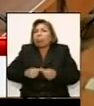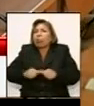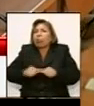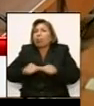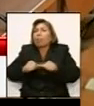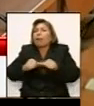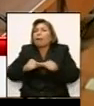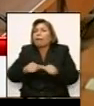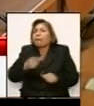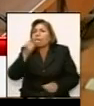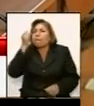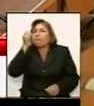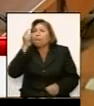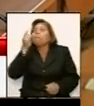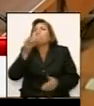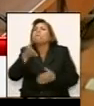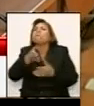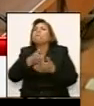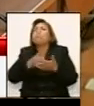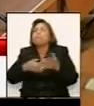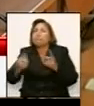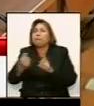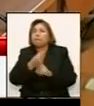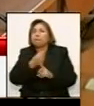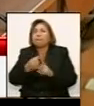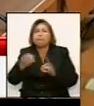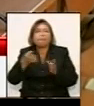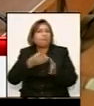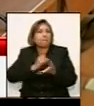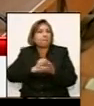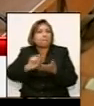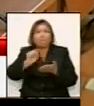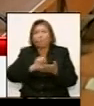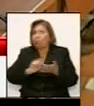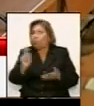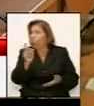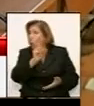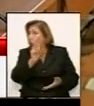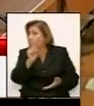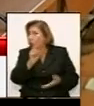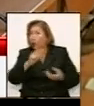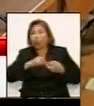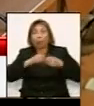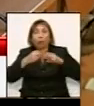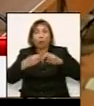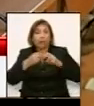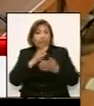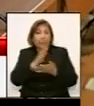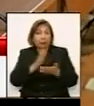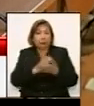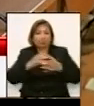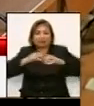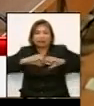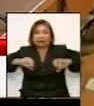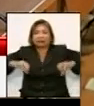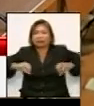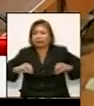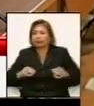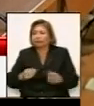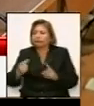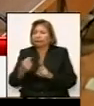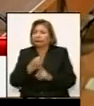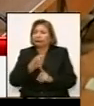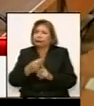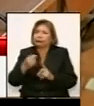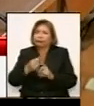entonces tenemos que entenderla como parte de una violencia sistemática, no como un problema aislado. Y en segundo lugar, tenemos que estudiar la violencia en